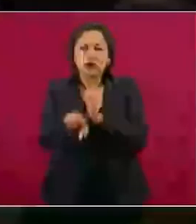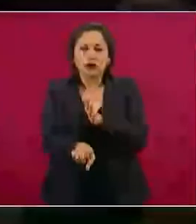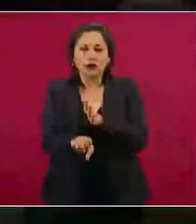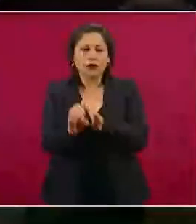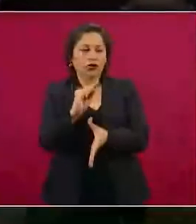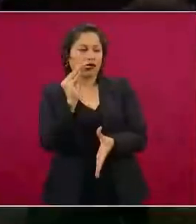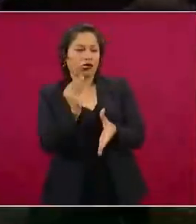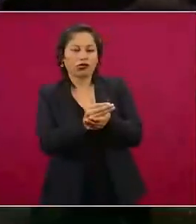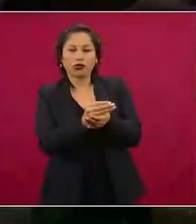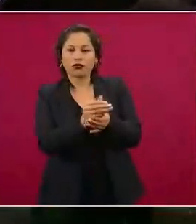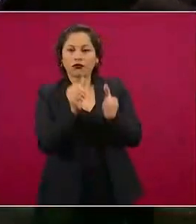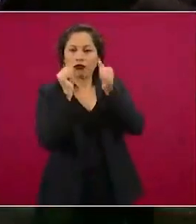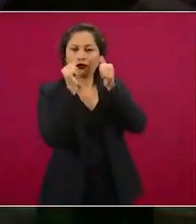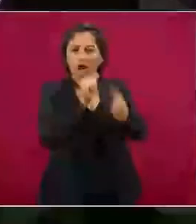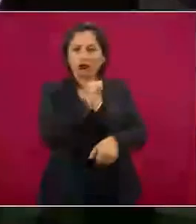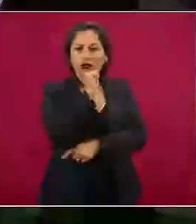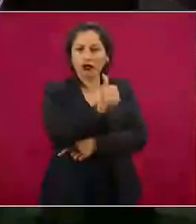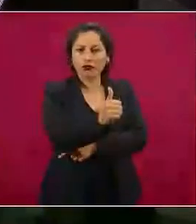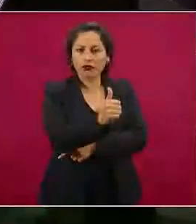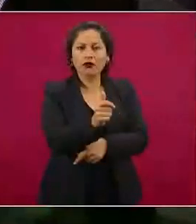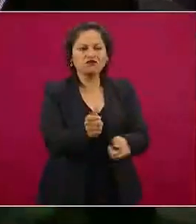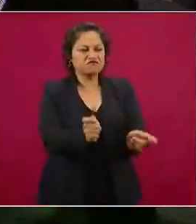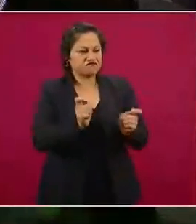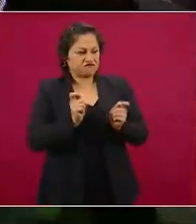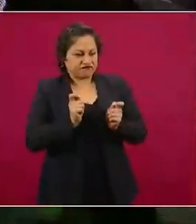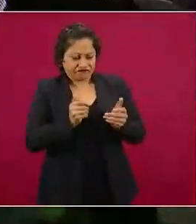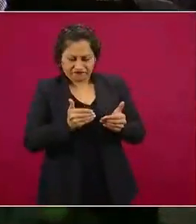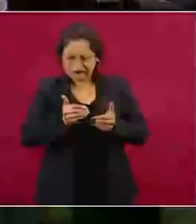es frivolidad,